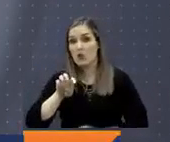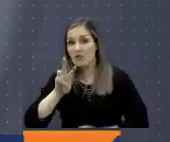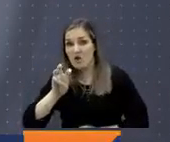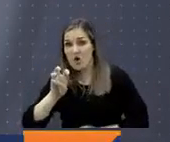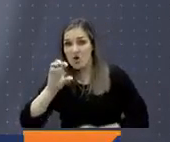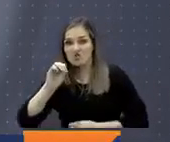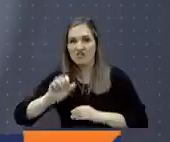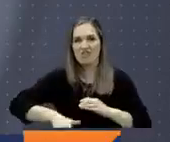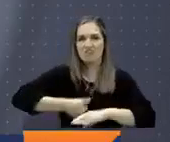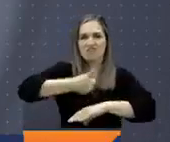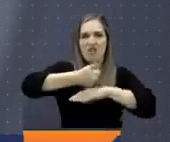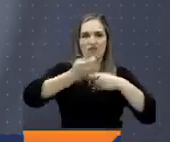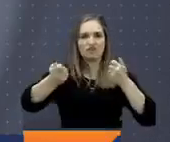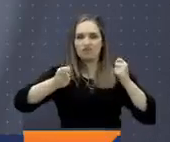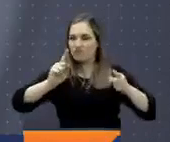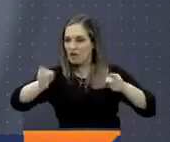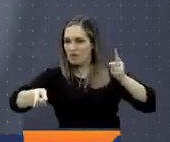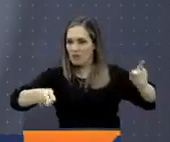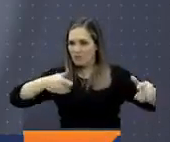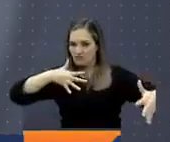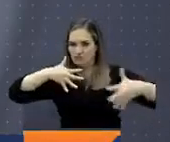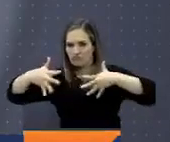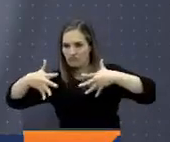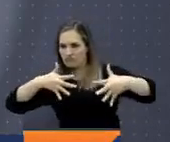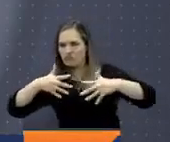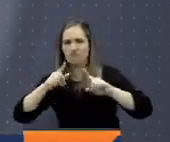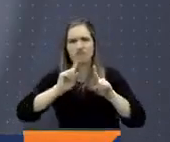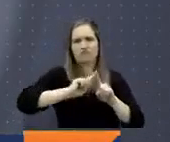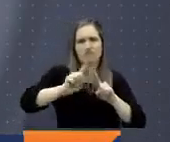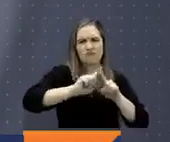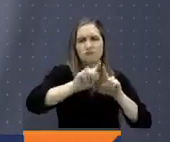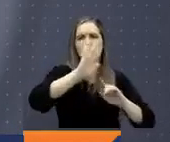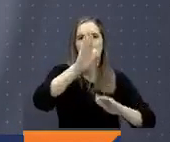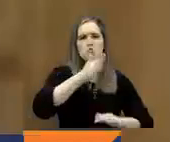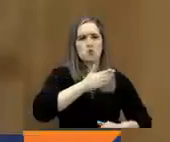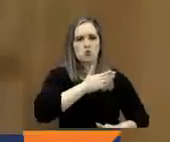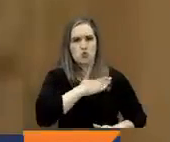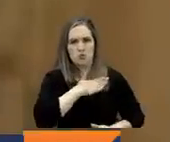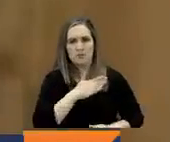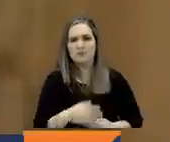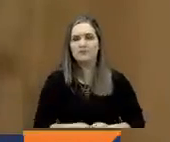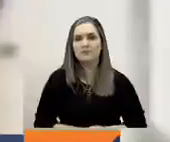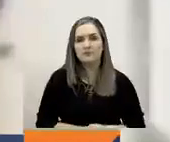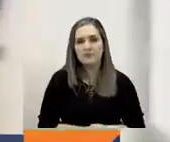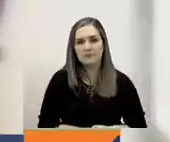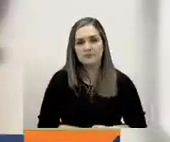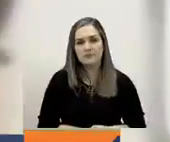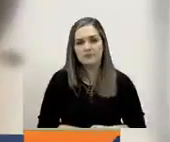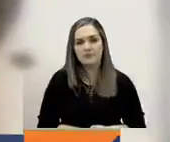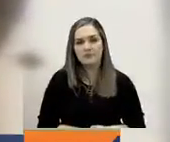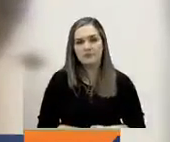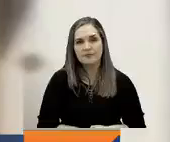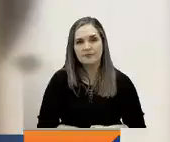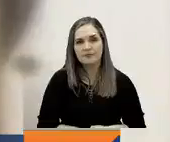de series y novelas como Los Cuervos, Lola Calamidades y Señora Isabel.